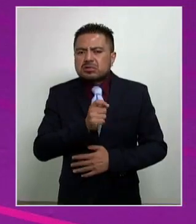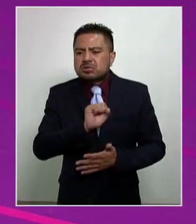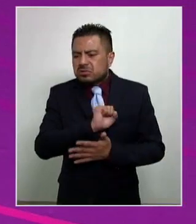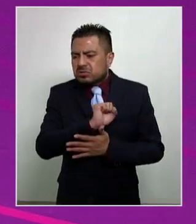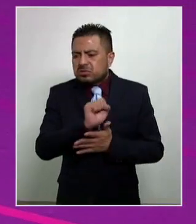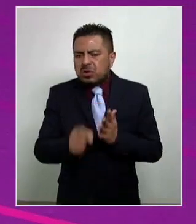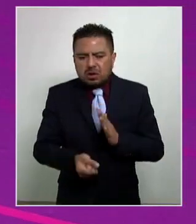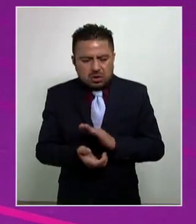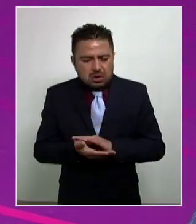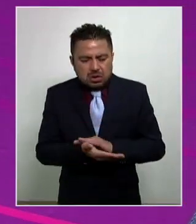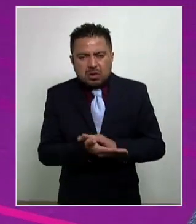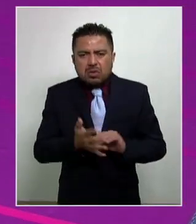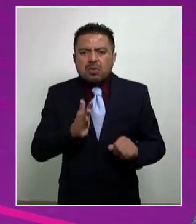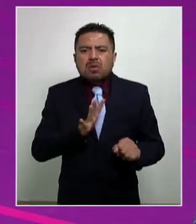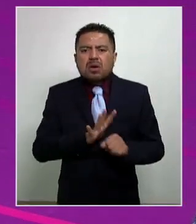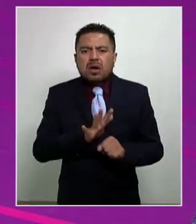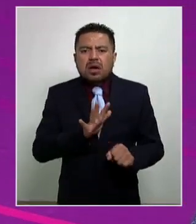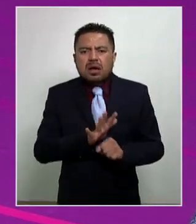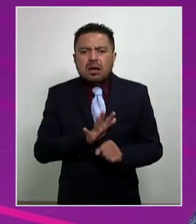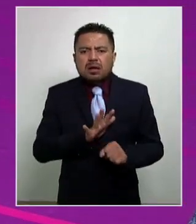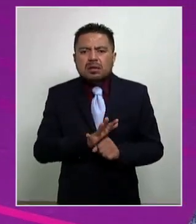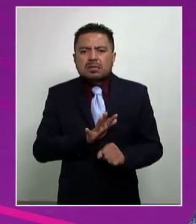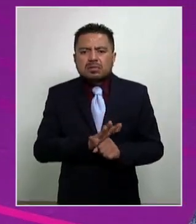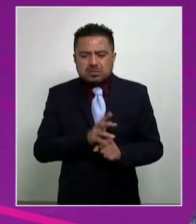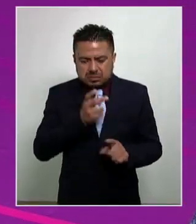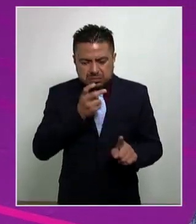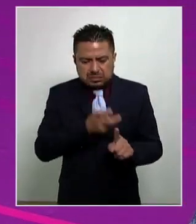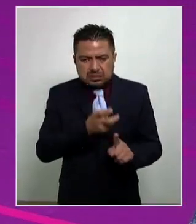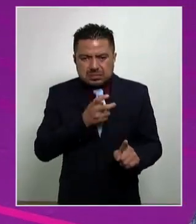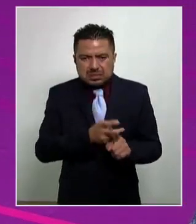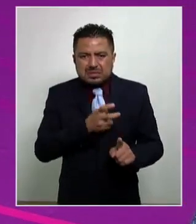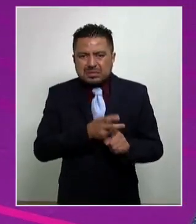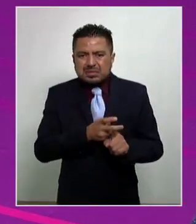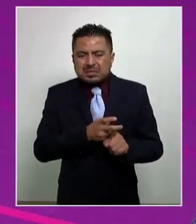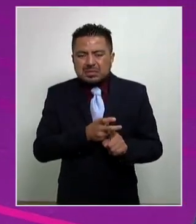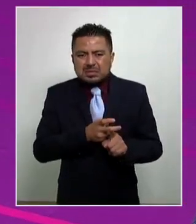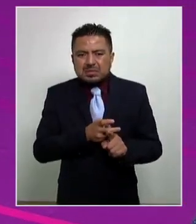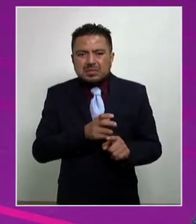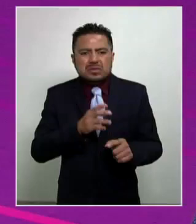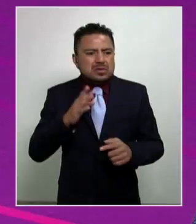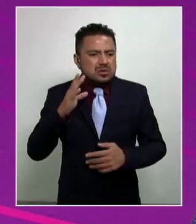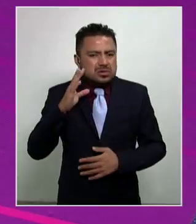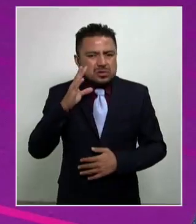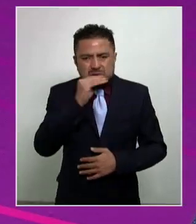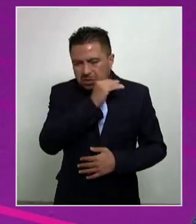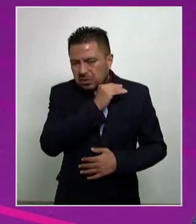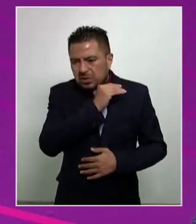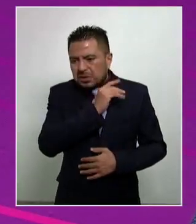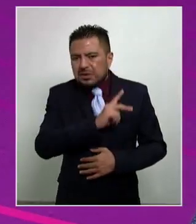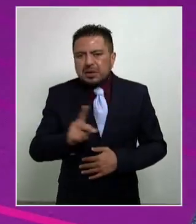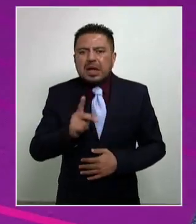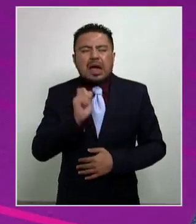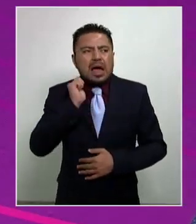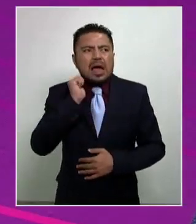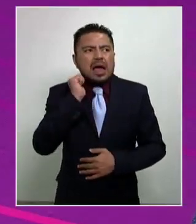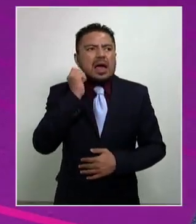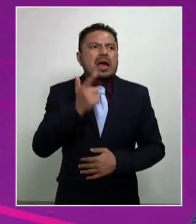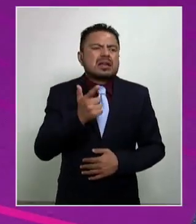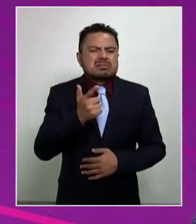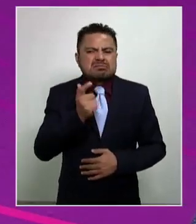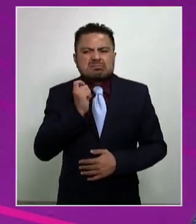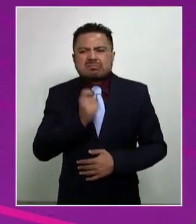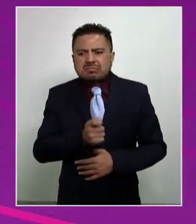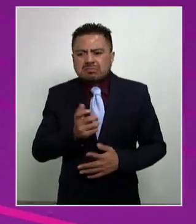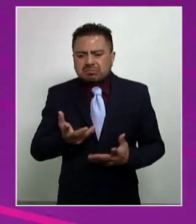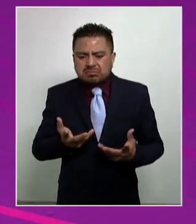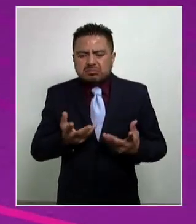solicitando es que esto de lo que es lo negro sea algo que sea parte